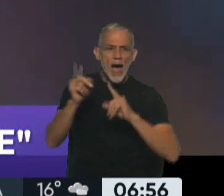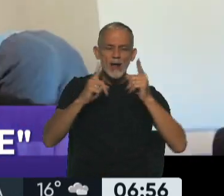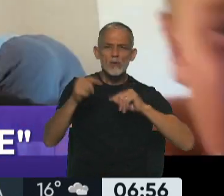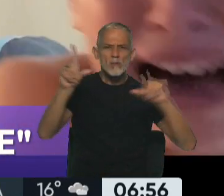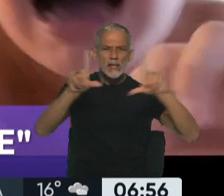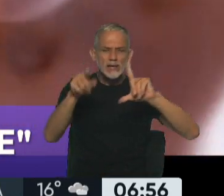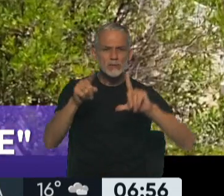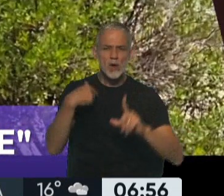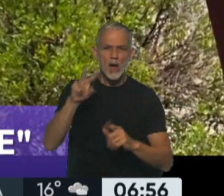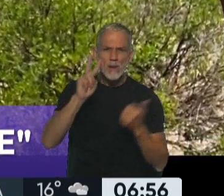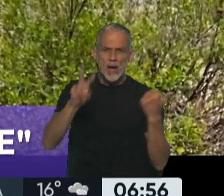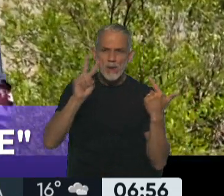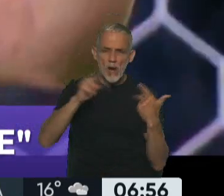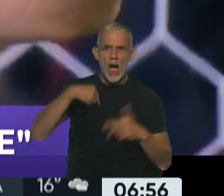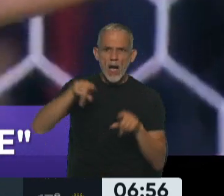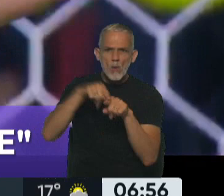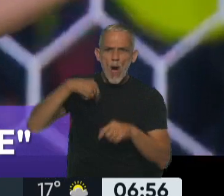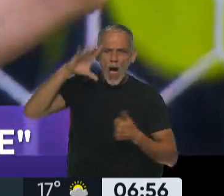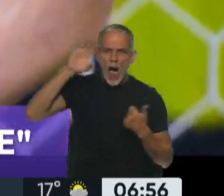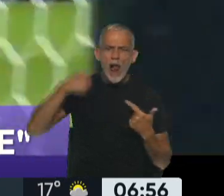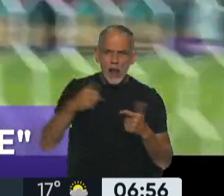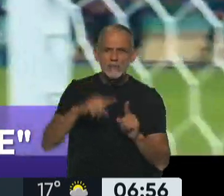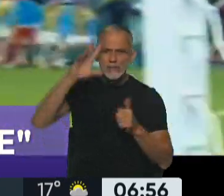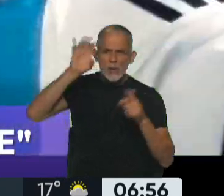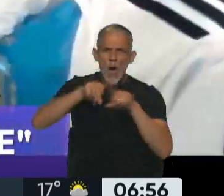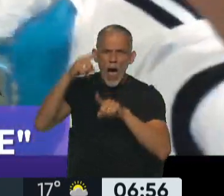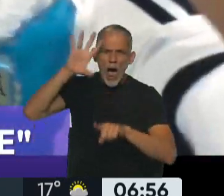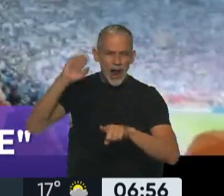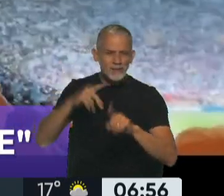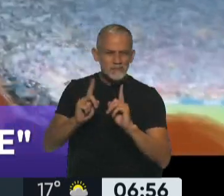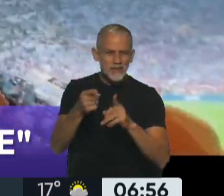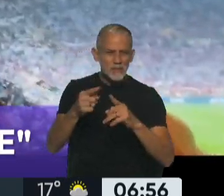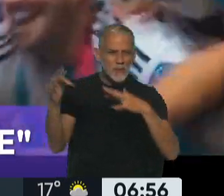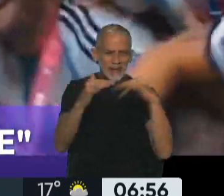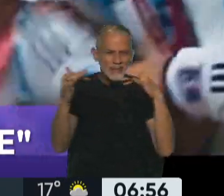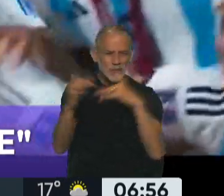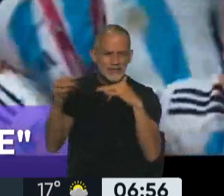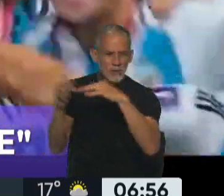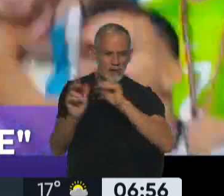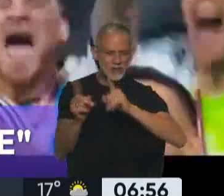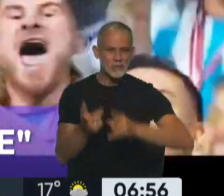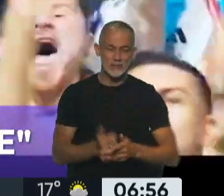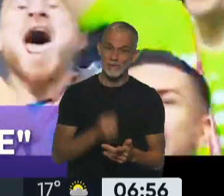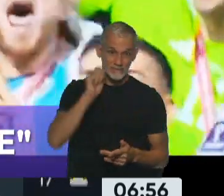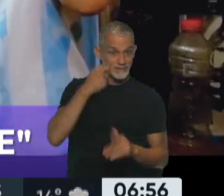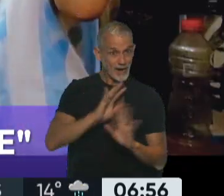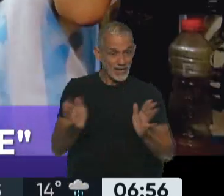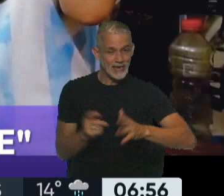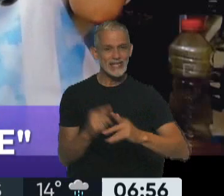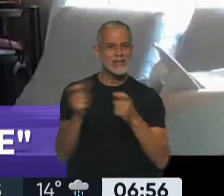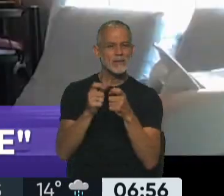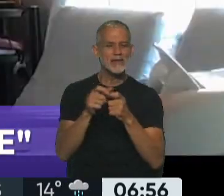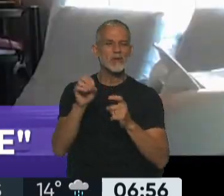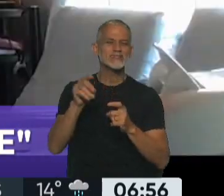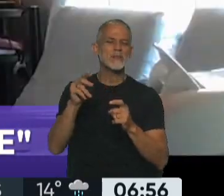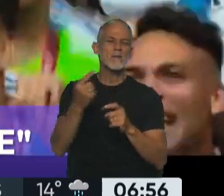pantalla y a medida que lo vas viendo recordás qué es lo que estabas haciendo vos como ellos durante cada uno de esos partidos. Es muy entretenida. Se llama Muchachos,